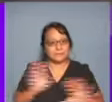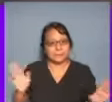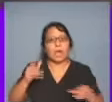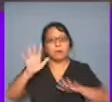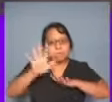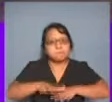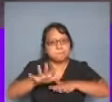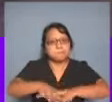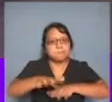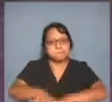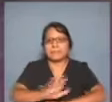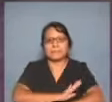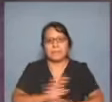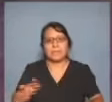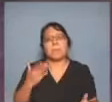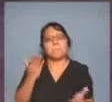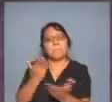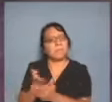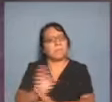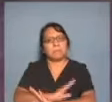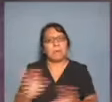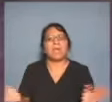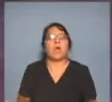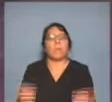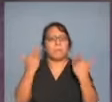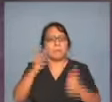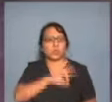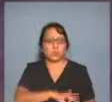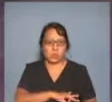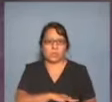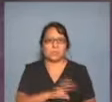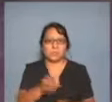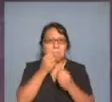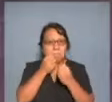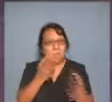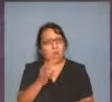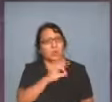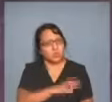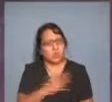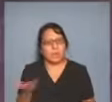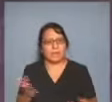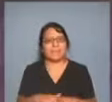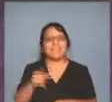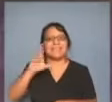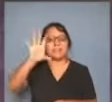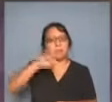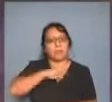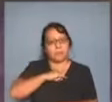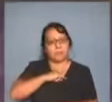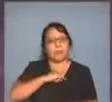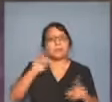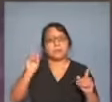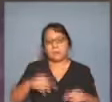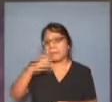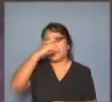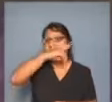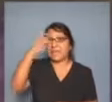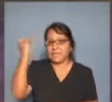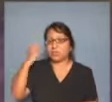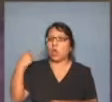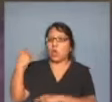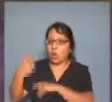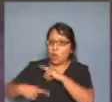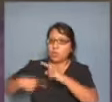manifestación de este pedido de aumentos por supuesto de mejoras en los a nivel provincial y a nivel nacional se sigue